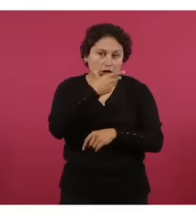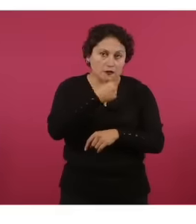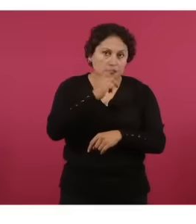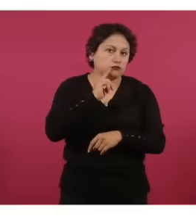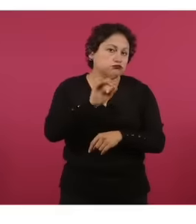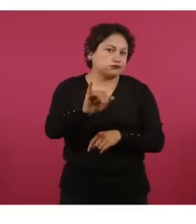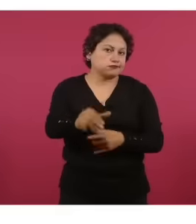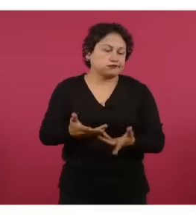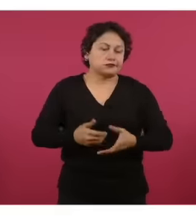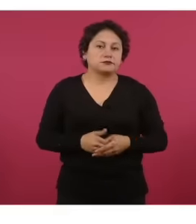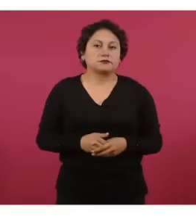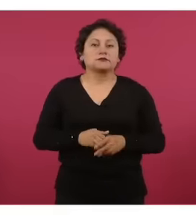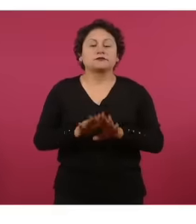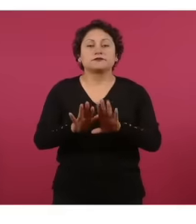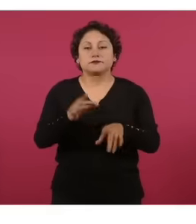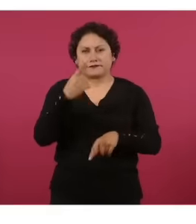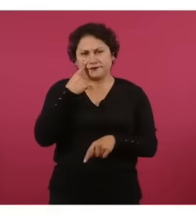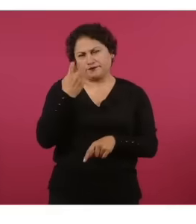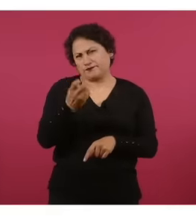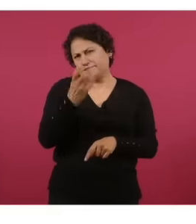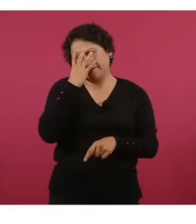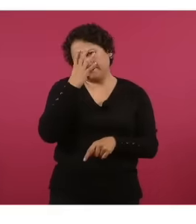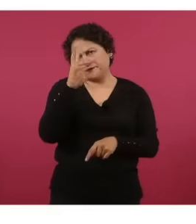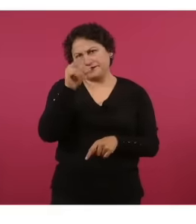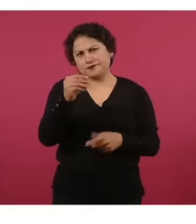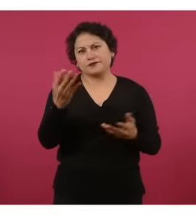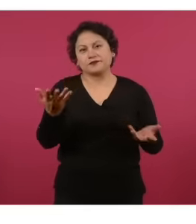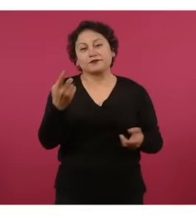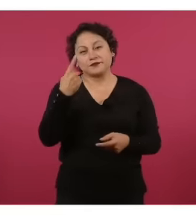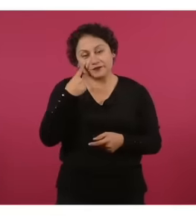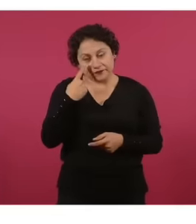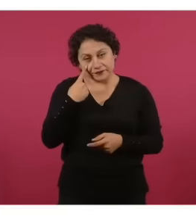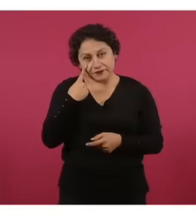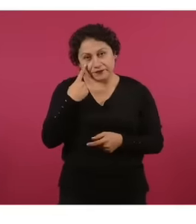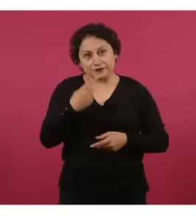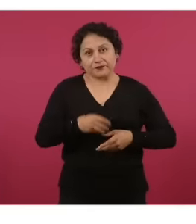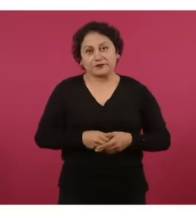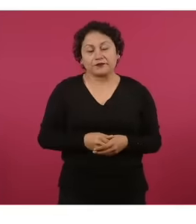Mire, hasta en abono al